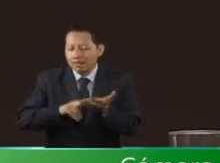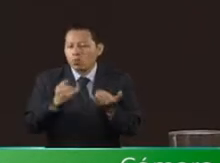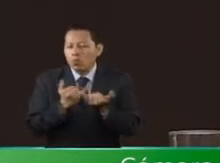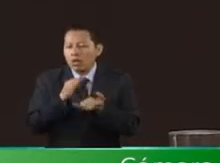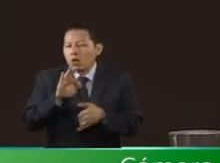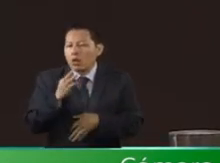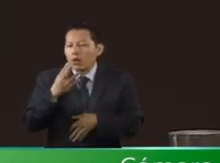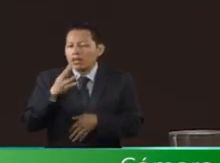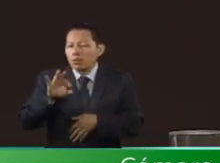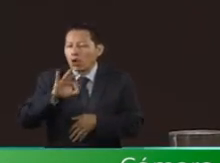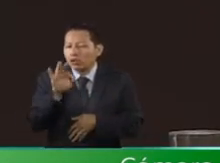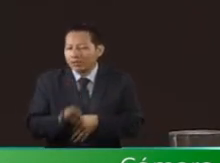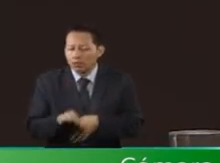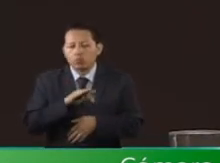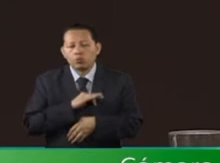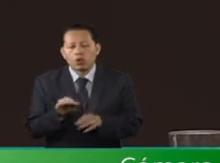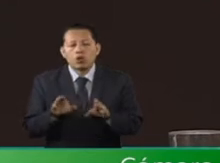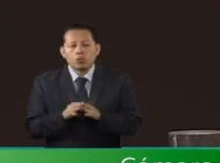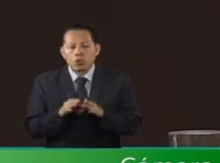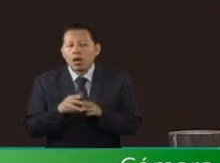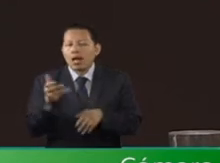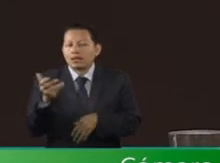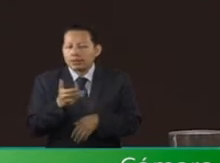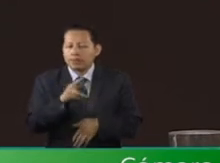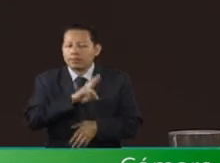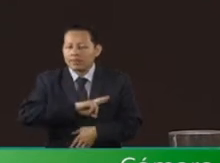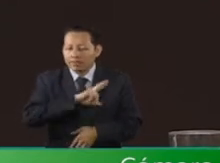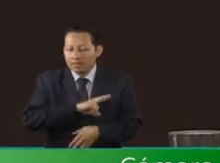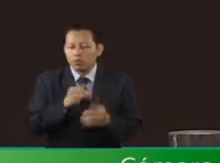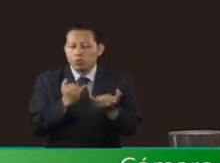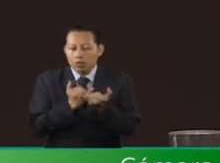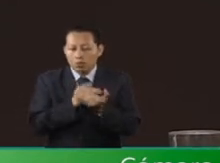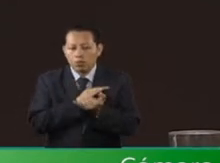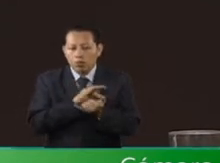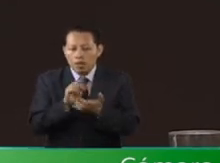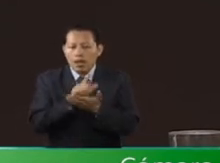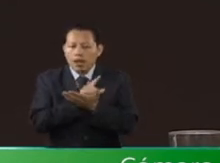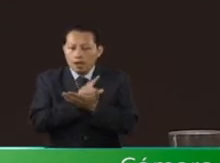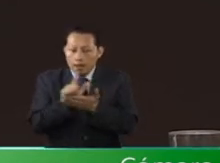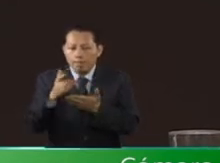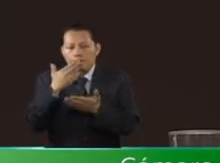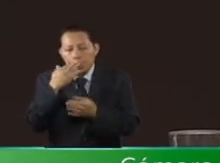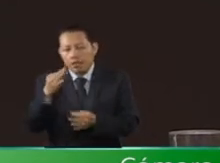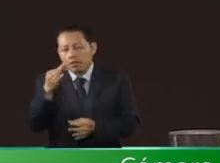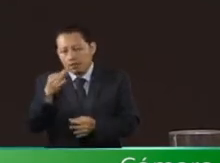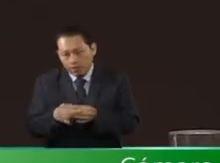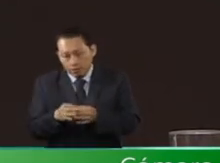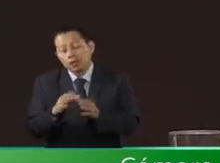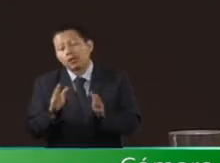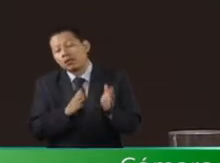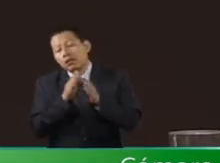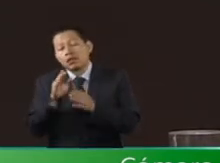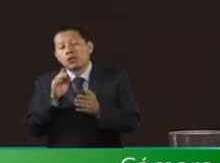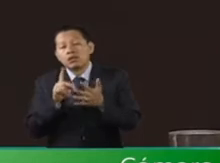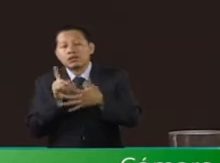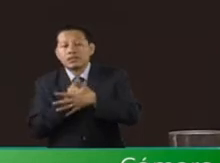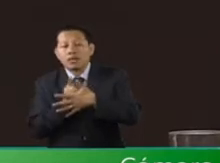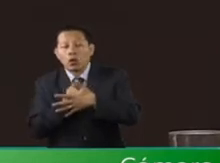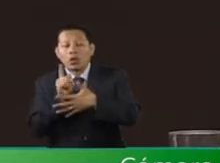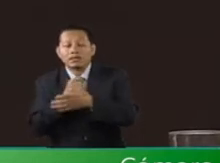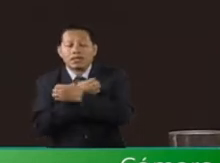44 por que podrá producir la iniciativa privada sea limpio y eficiente y número cinco